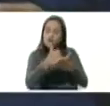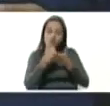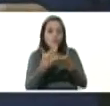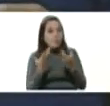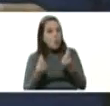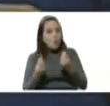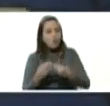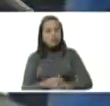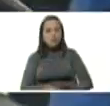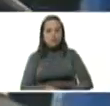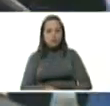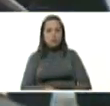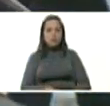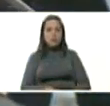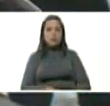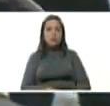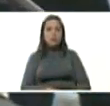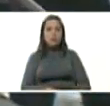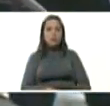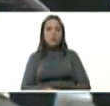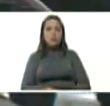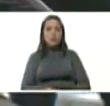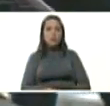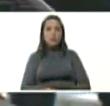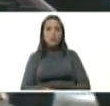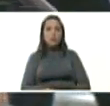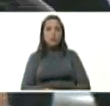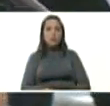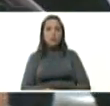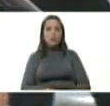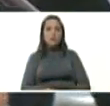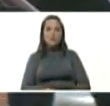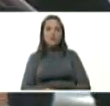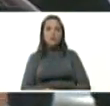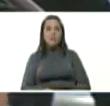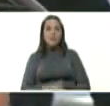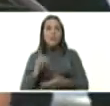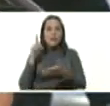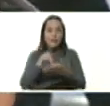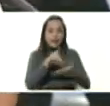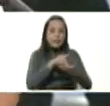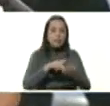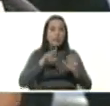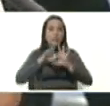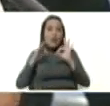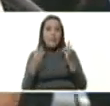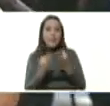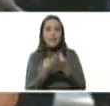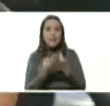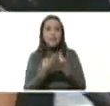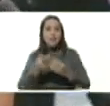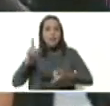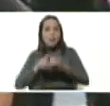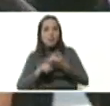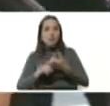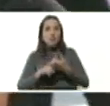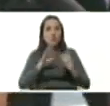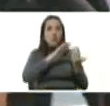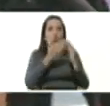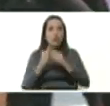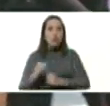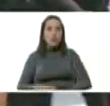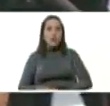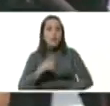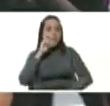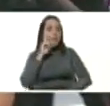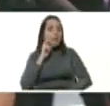Es importante, presidente, que se involucra la familia, la pareja, la comunidad y que esa embarazada tenga el tiempo